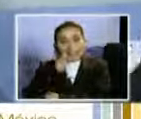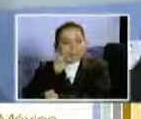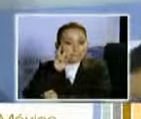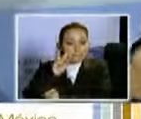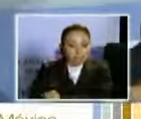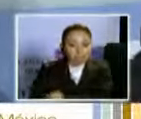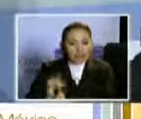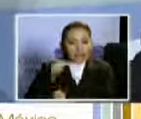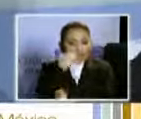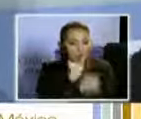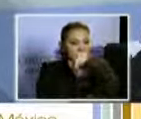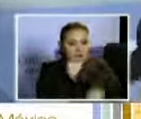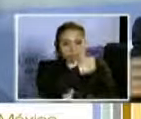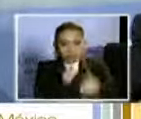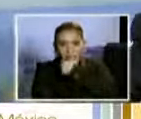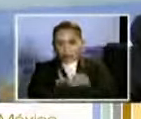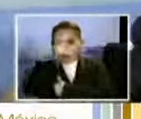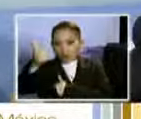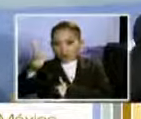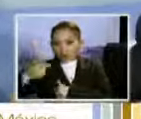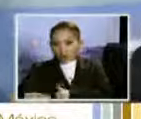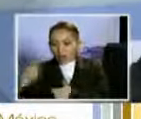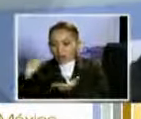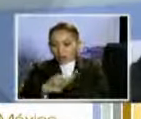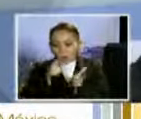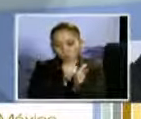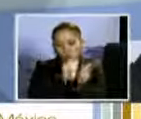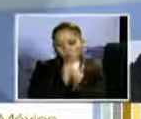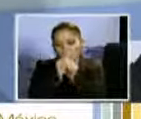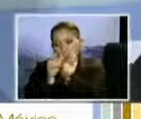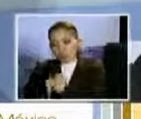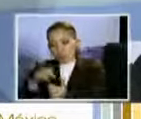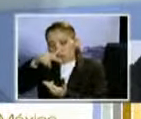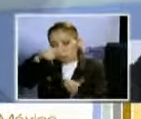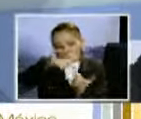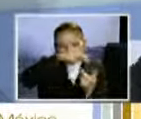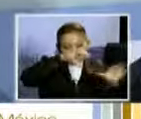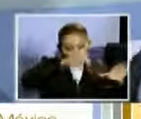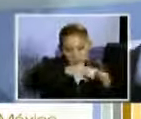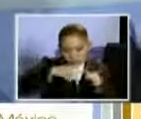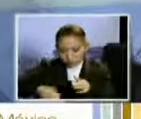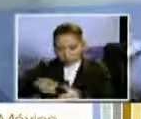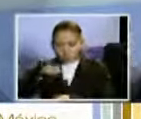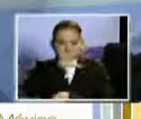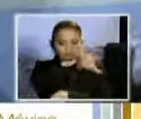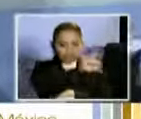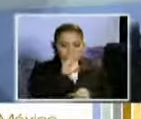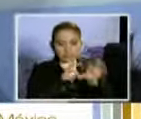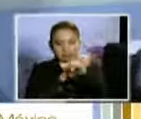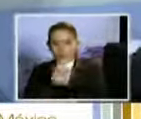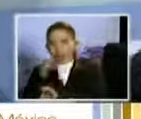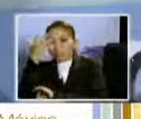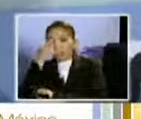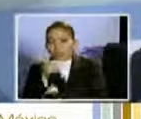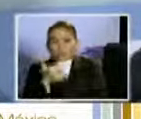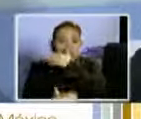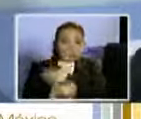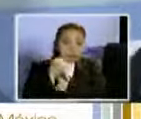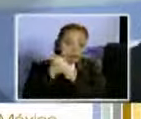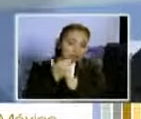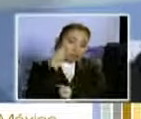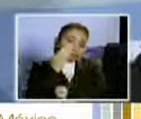la creciente competencia que hay al interior de cada grupo regional, pues nos toca cada 10 o 15